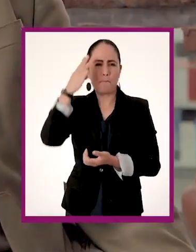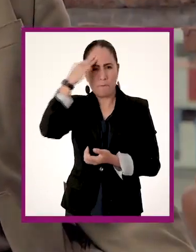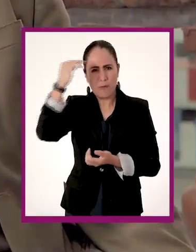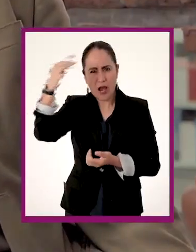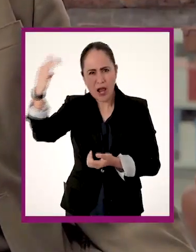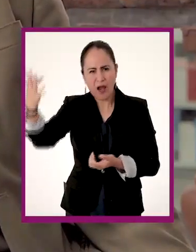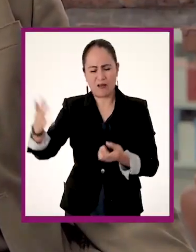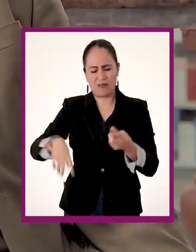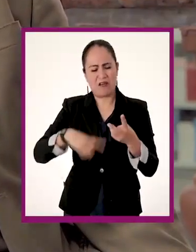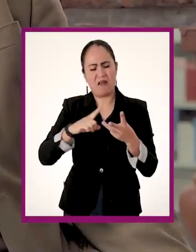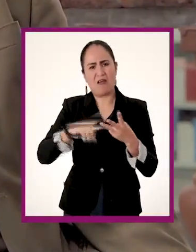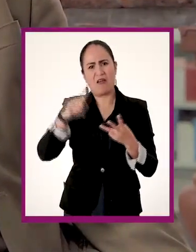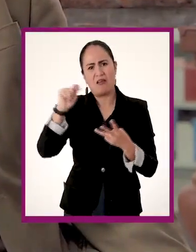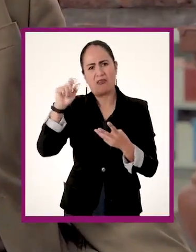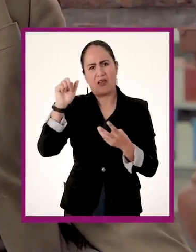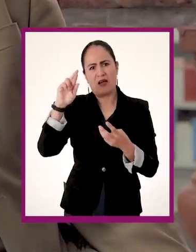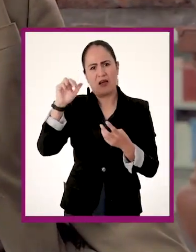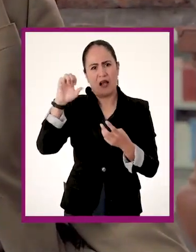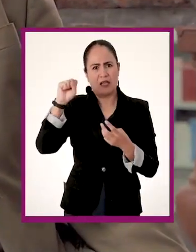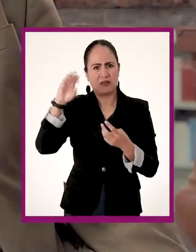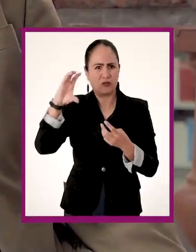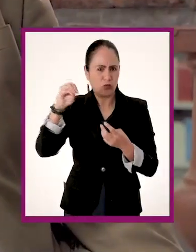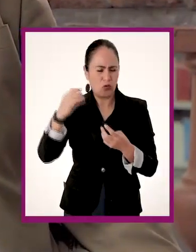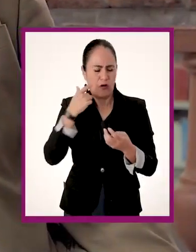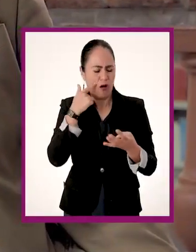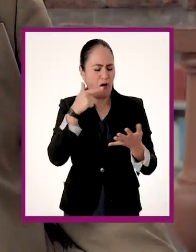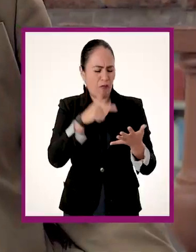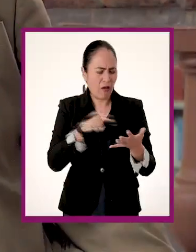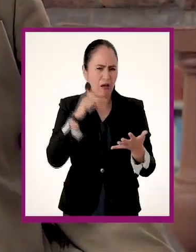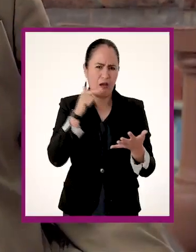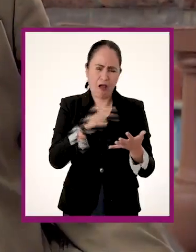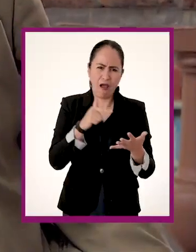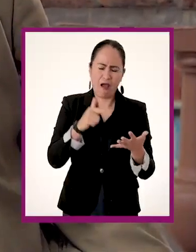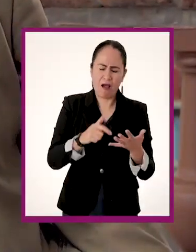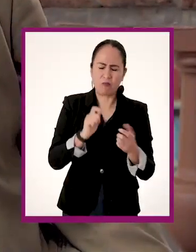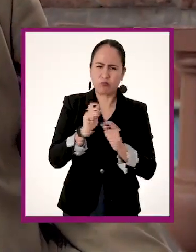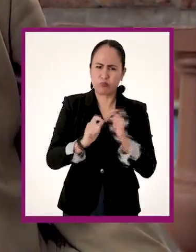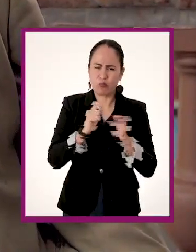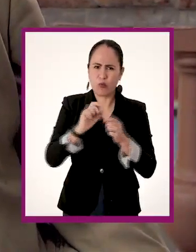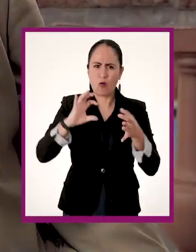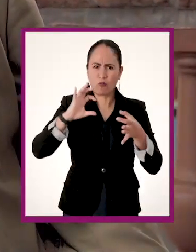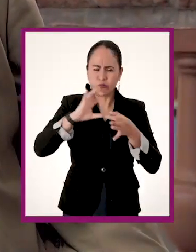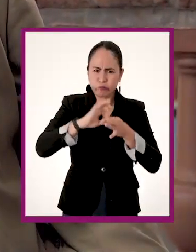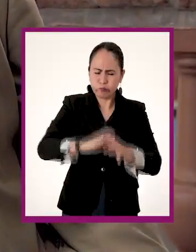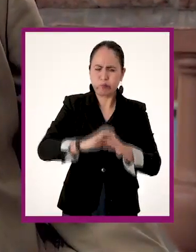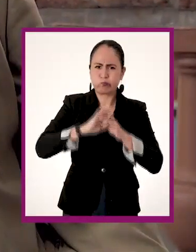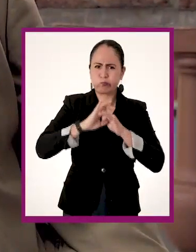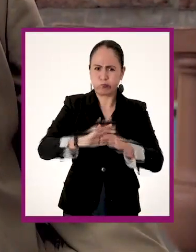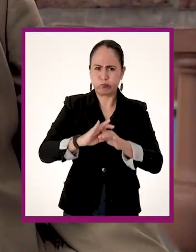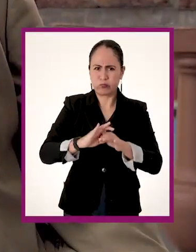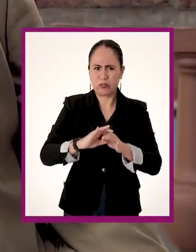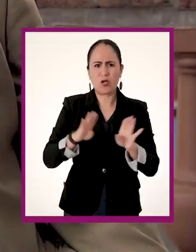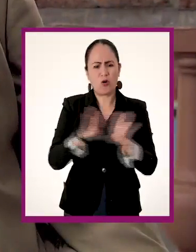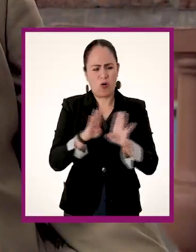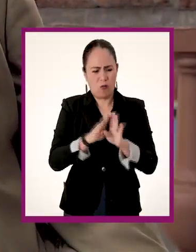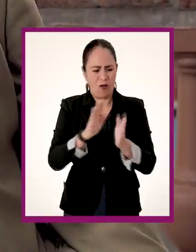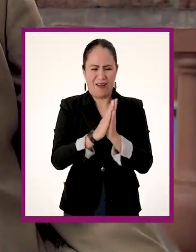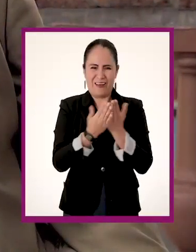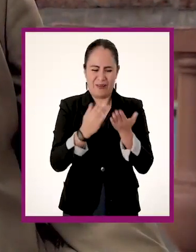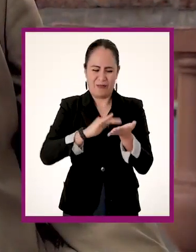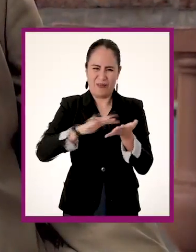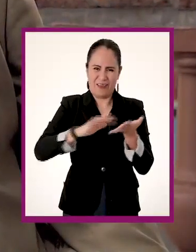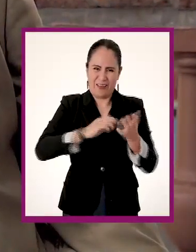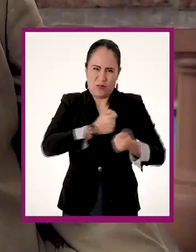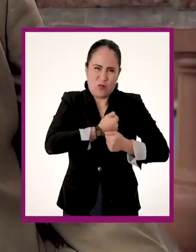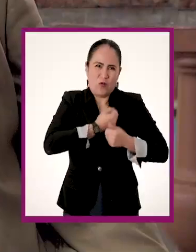tarasco, uno va encontrando no solamente lo que une en términos de